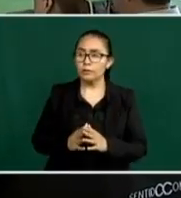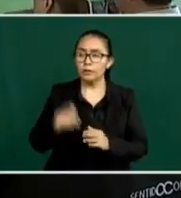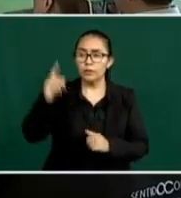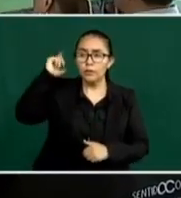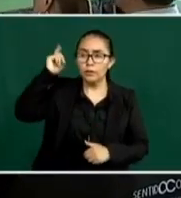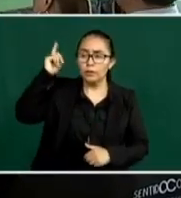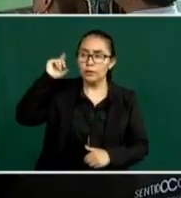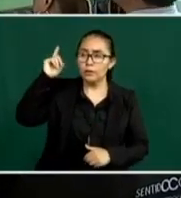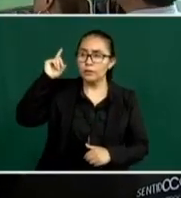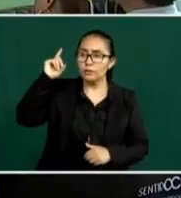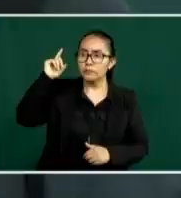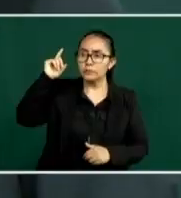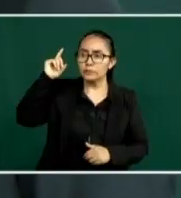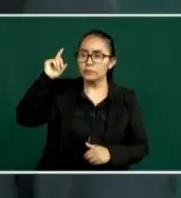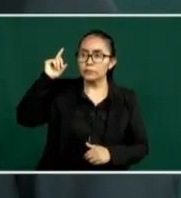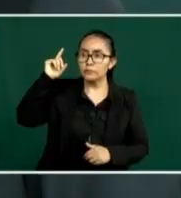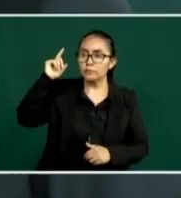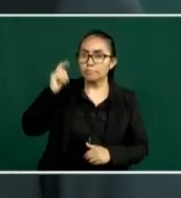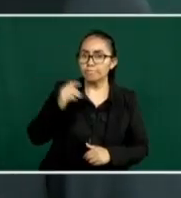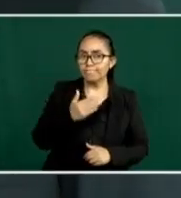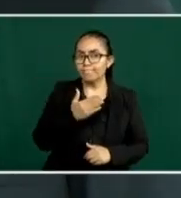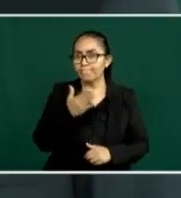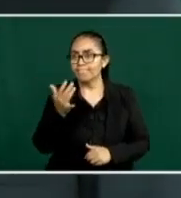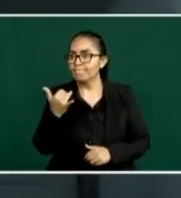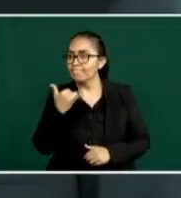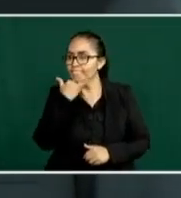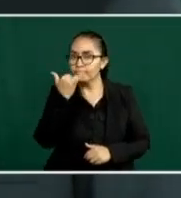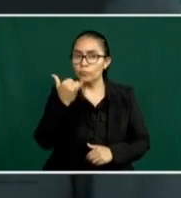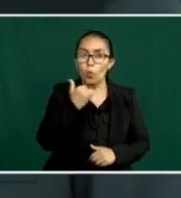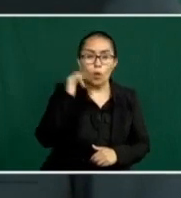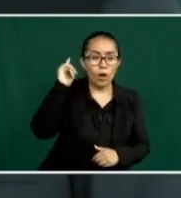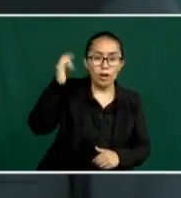Y ojalá se equivoquen,